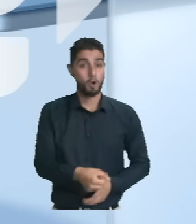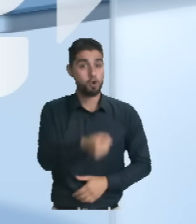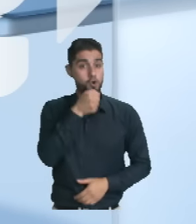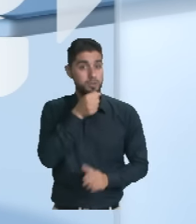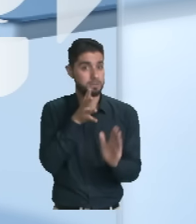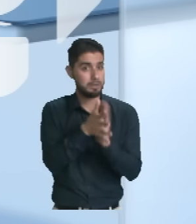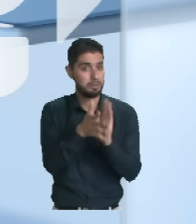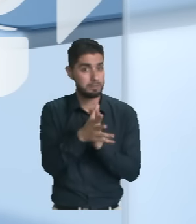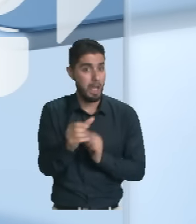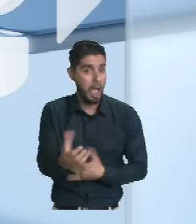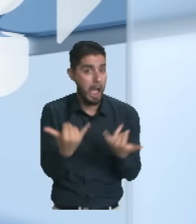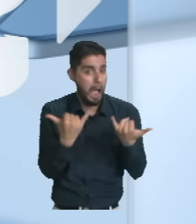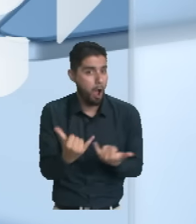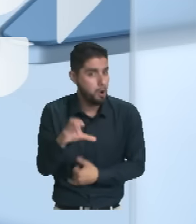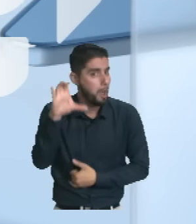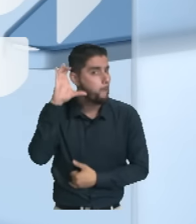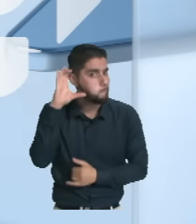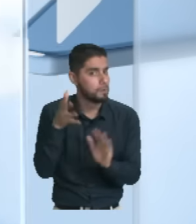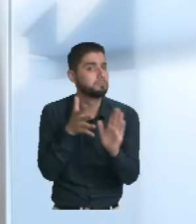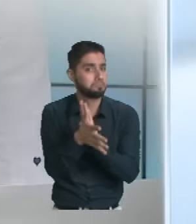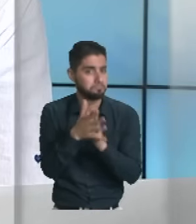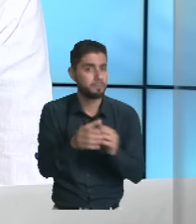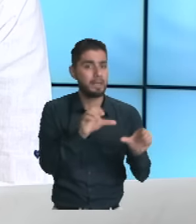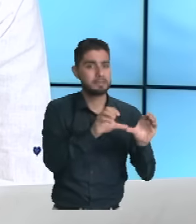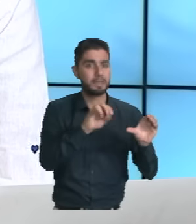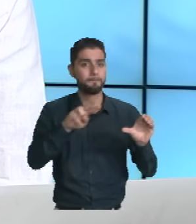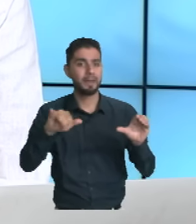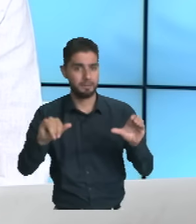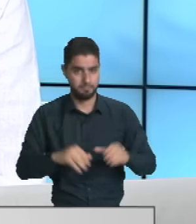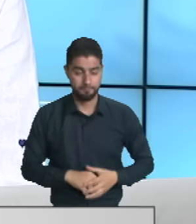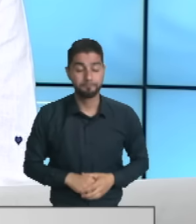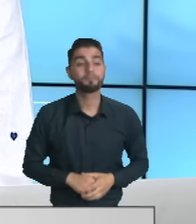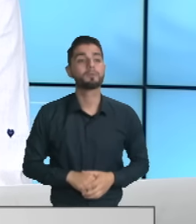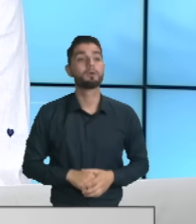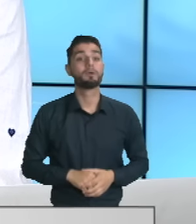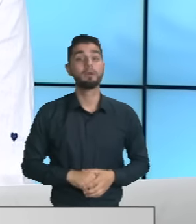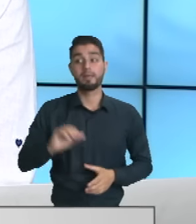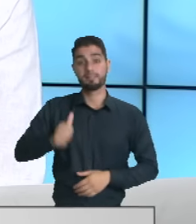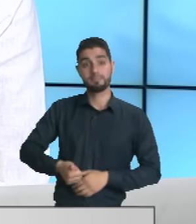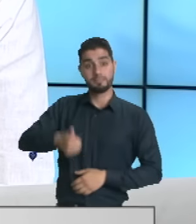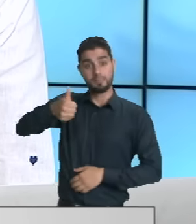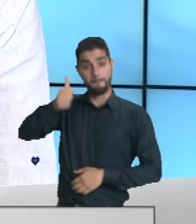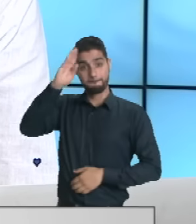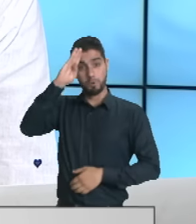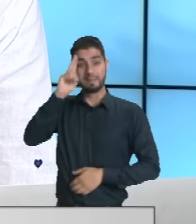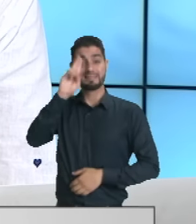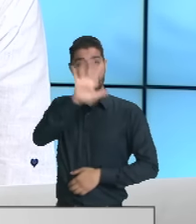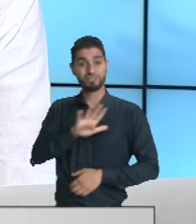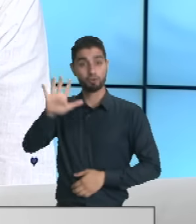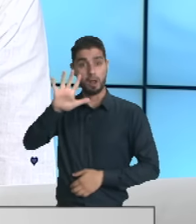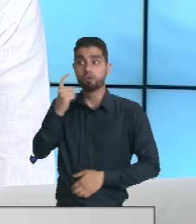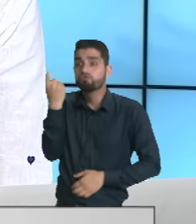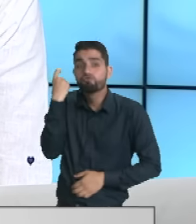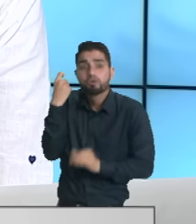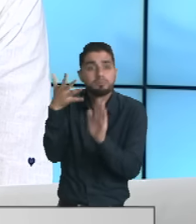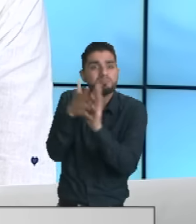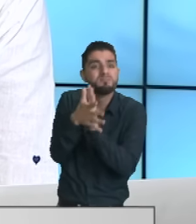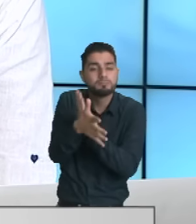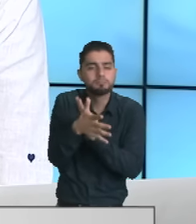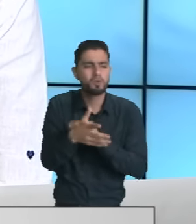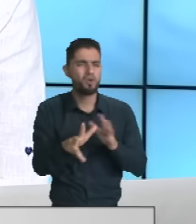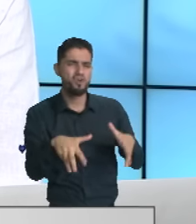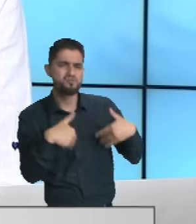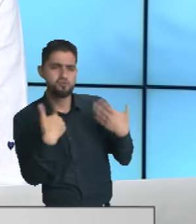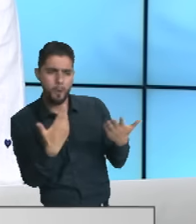Noticia en desarrollo en CMI. El director de la Policía Nacional acaba de anunciar la hoja de ruta